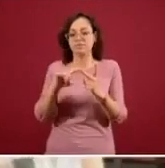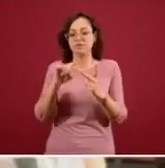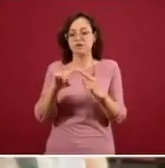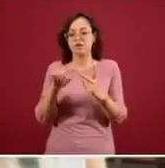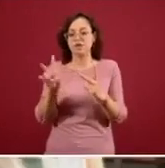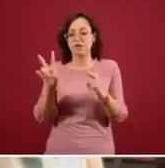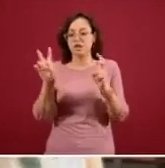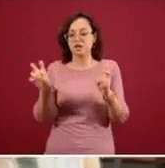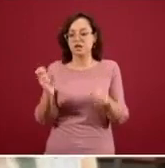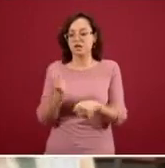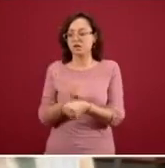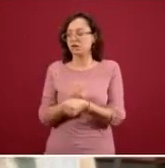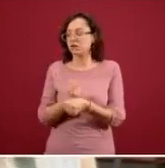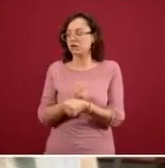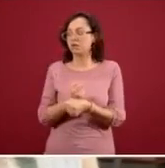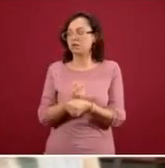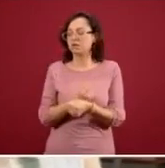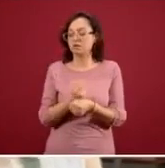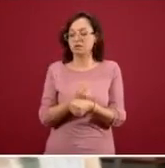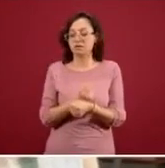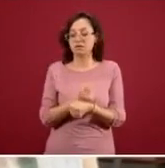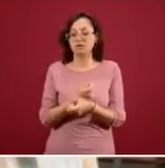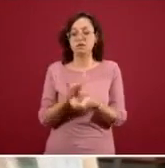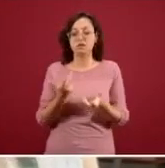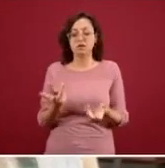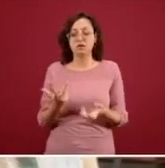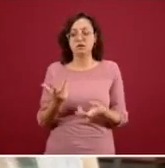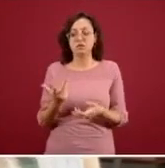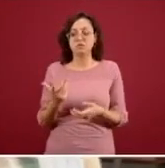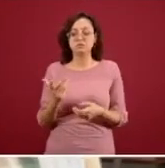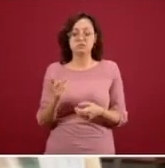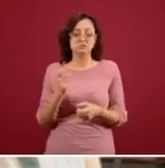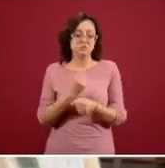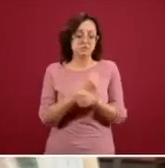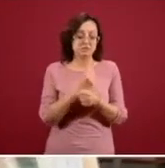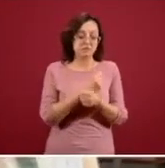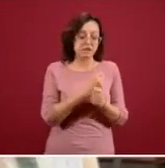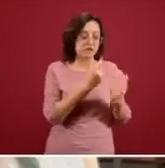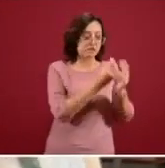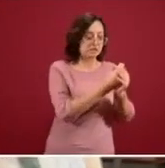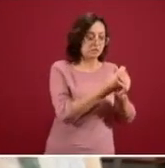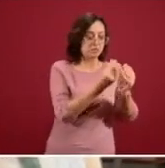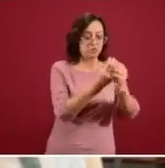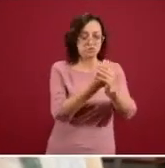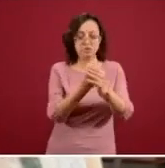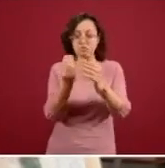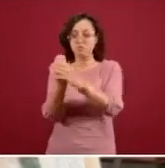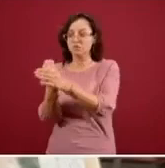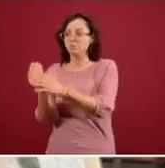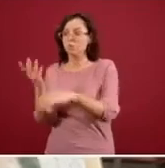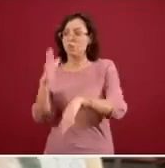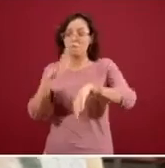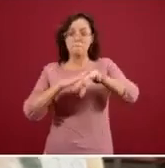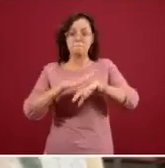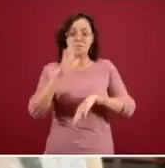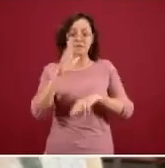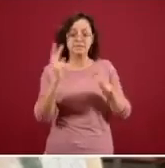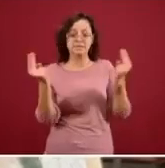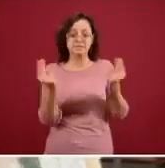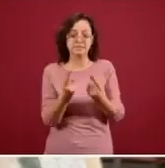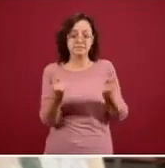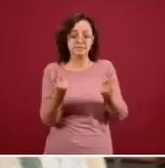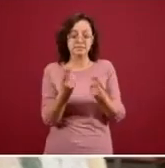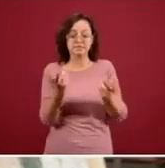con el tema de la sangre, si hay algún tipo de sangre específica que se requiera más, que se prevea que se